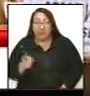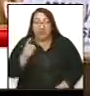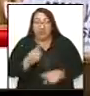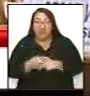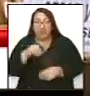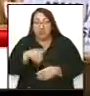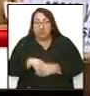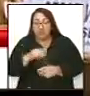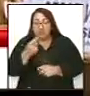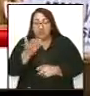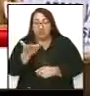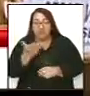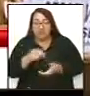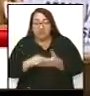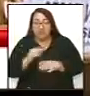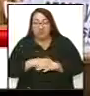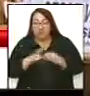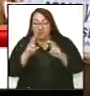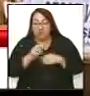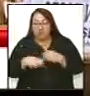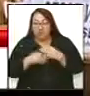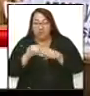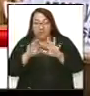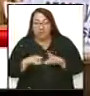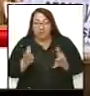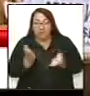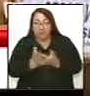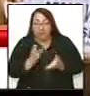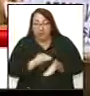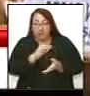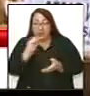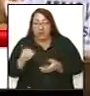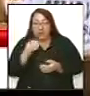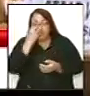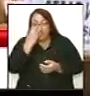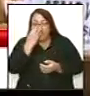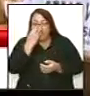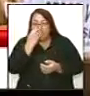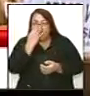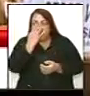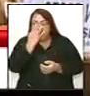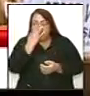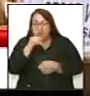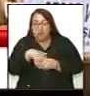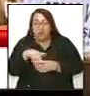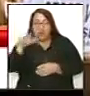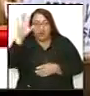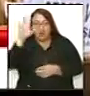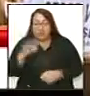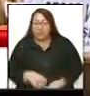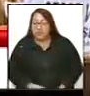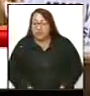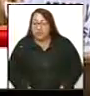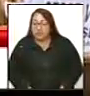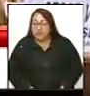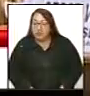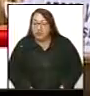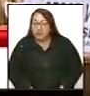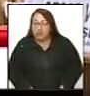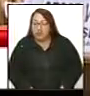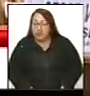votación, el primer pedido sobre la investigación de los textos escolares, todos los colegas parlamentarios levanten la mano.